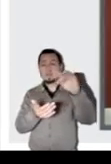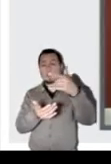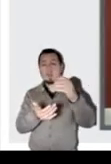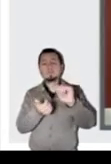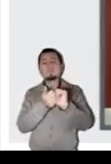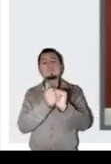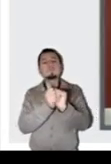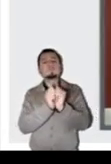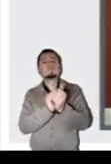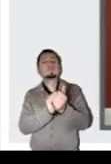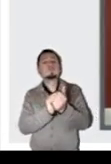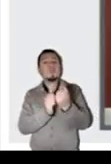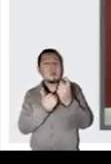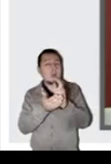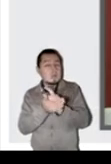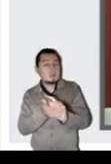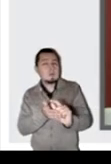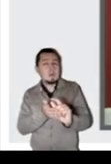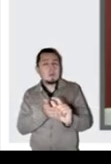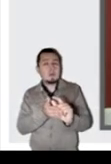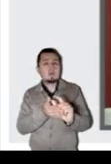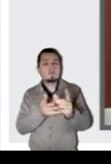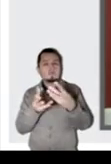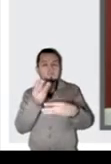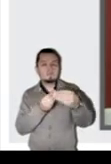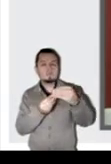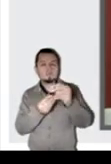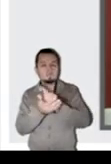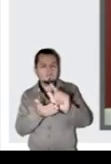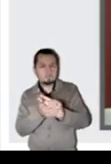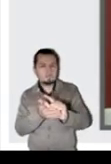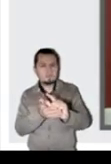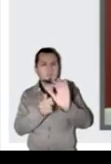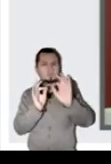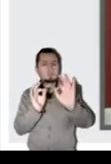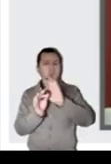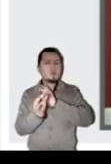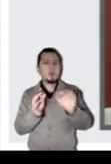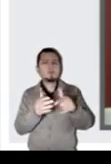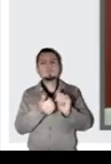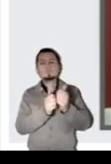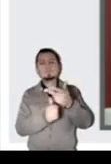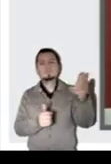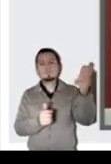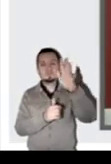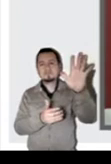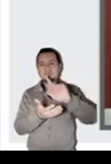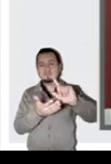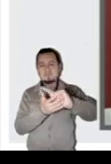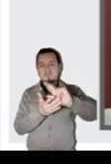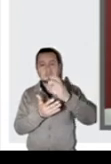aguas limpias sean aguas que cumplan con las normas técnicas y ahí están incluidos por supuesto